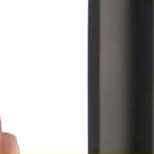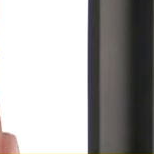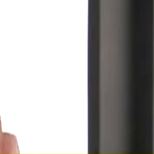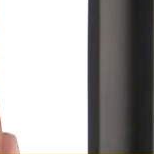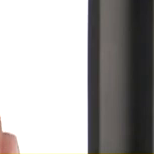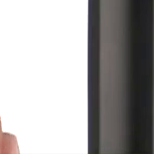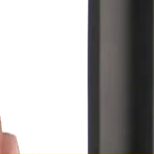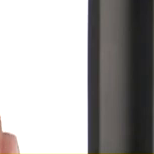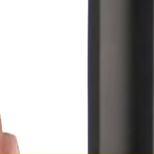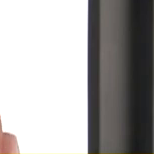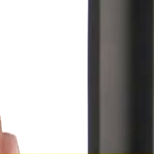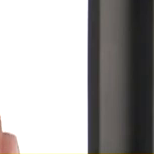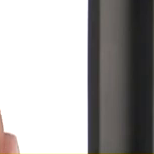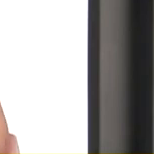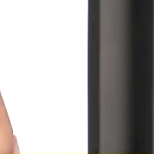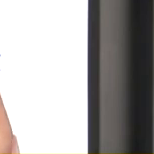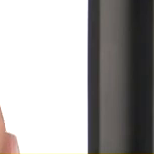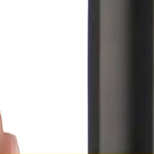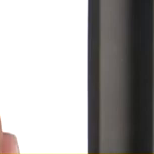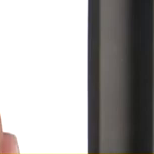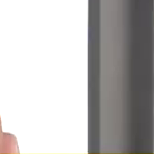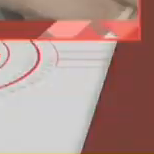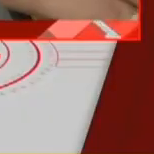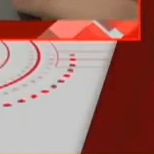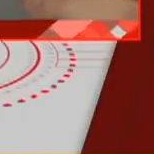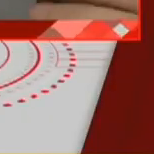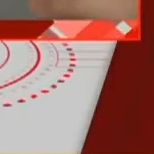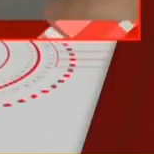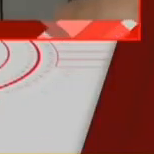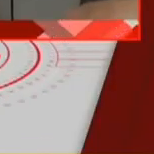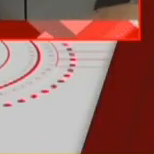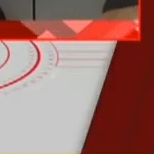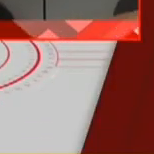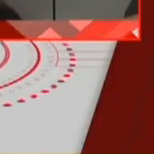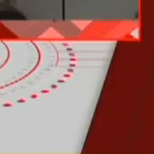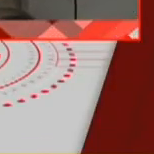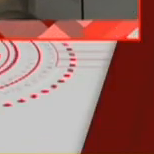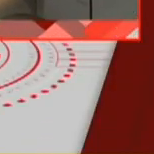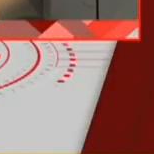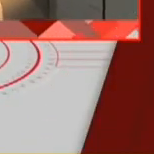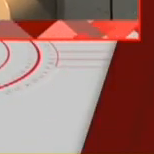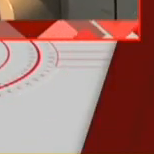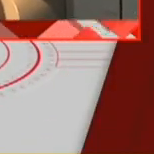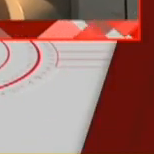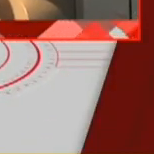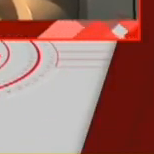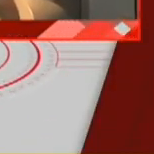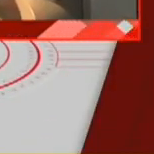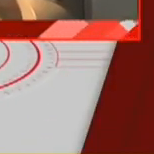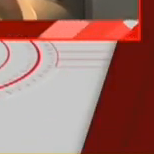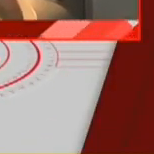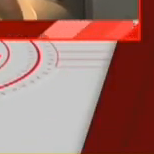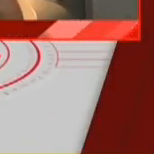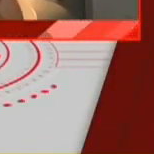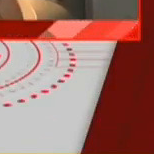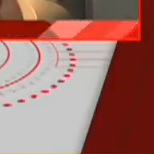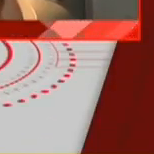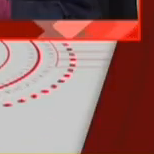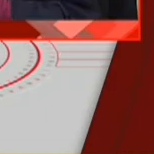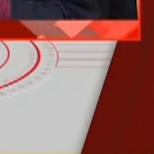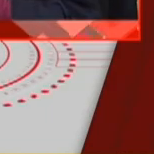el país, pues el archivo se da la tarea de apoyar a las instituciones que han